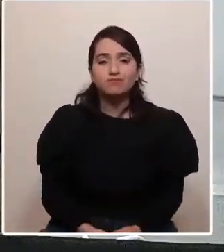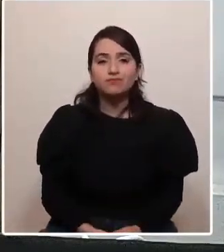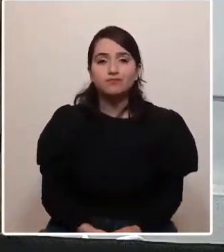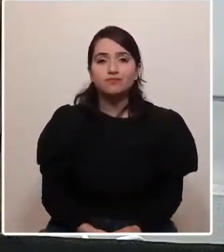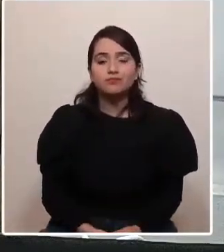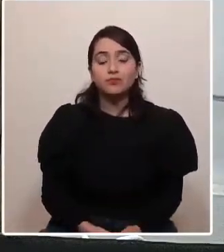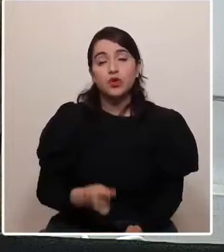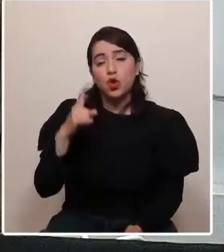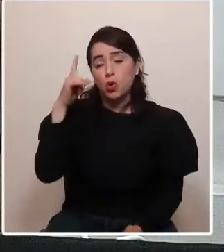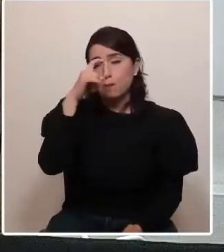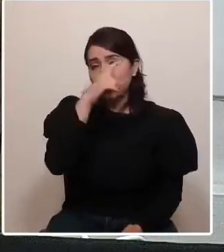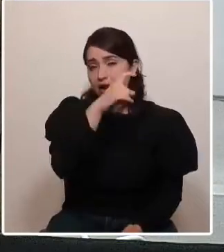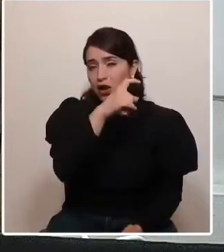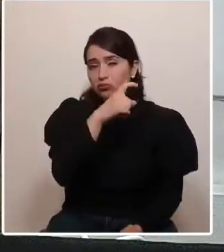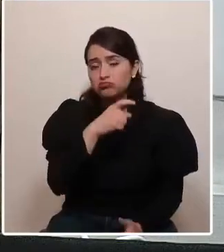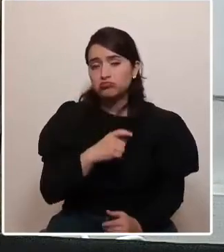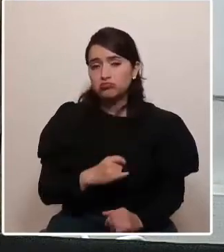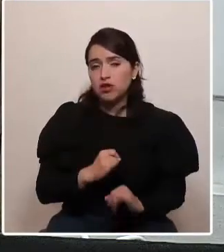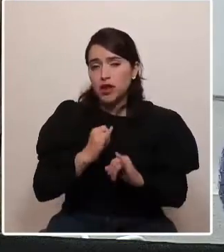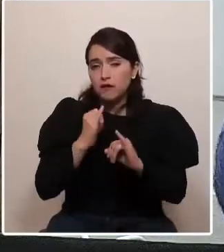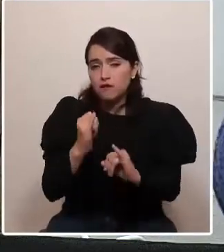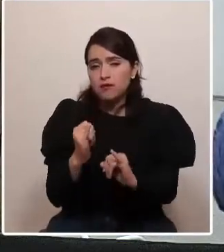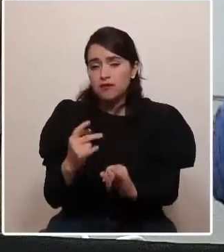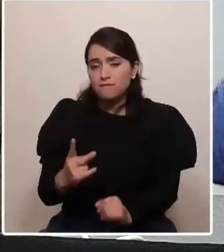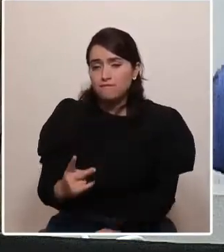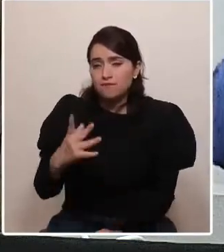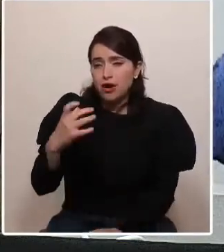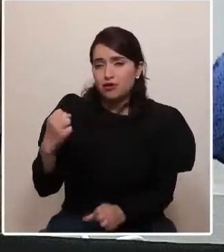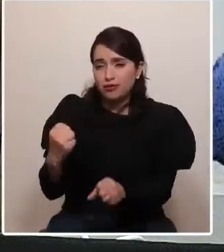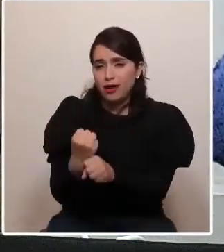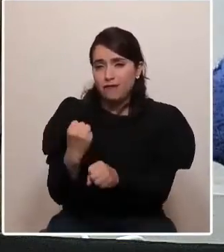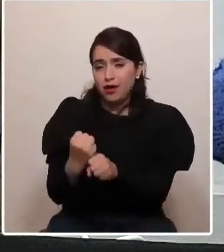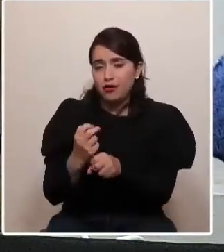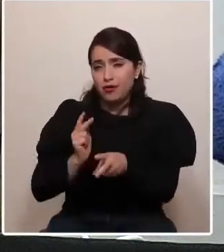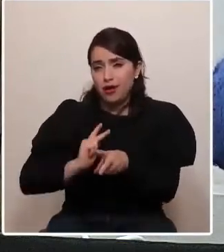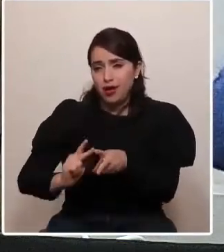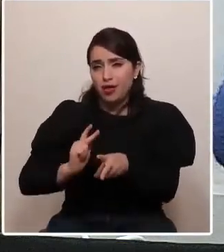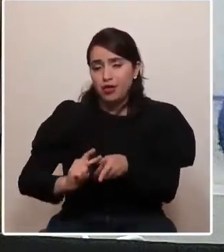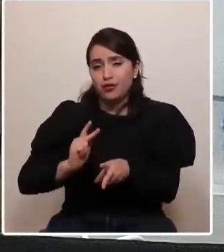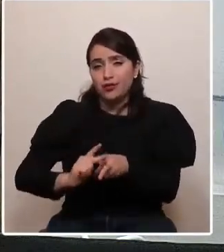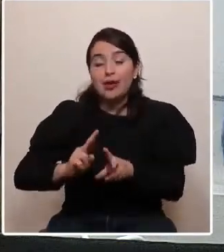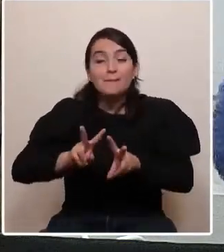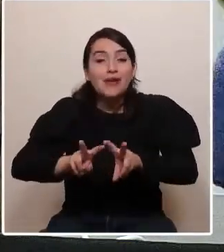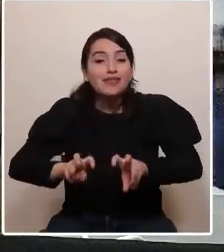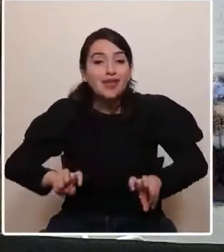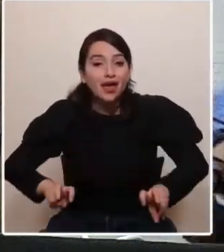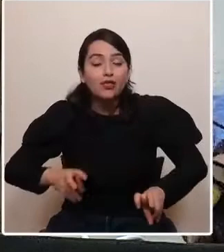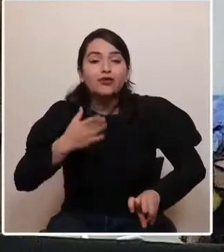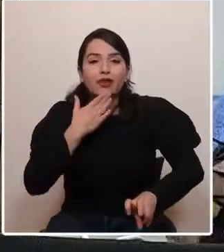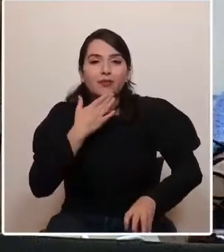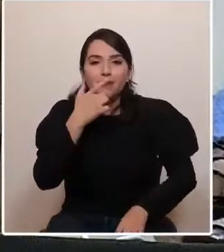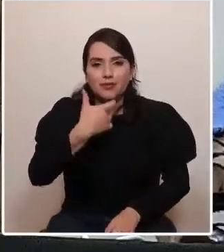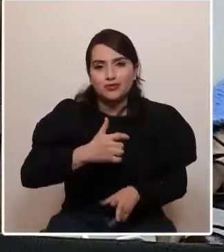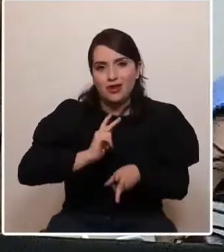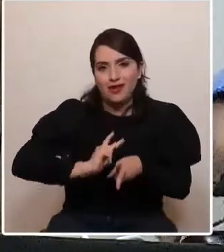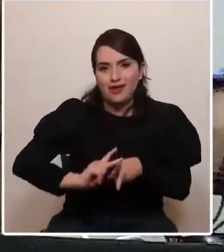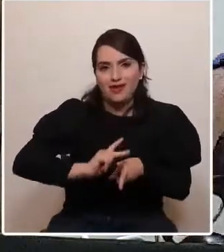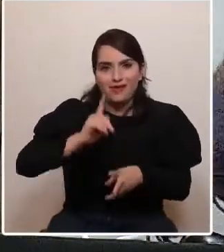complejo precedente sobre la valoración del trabajo de creadores, investigadores y autores en